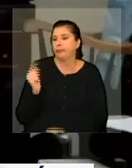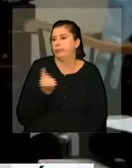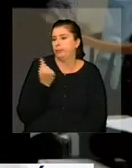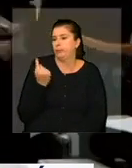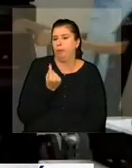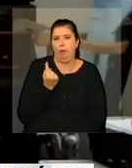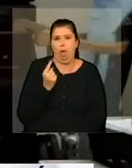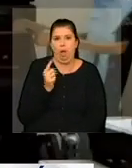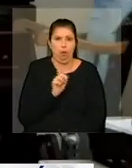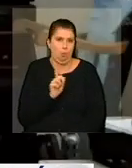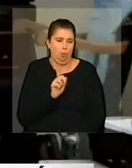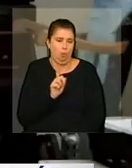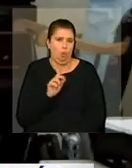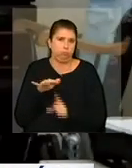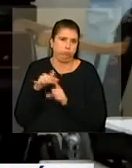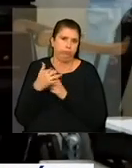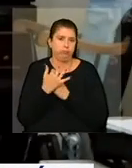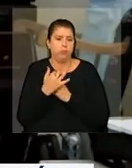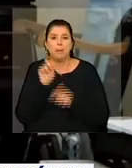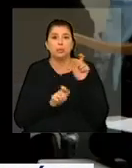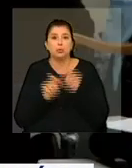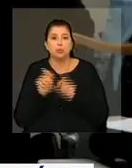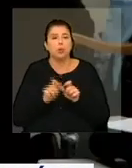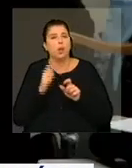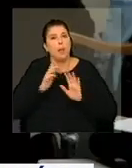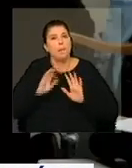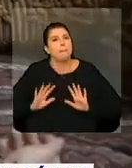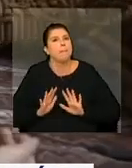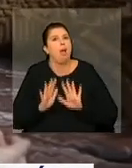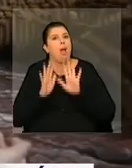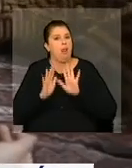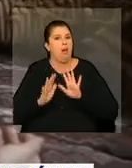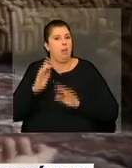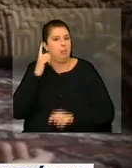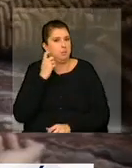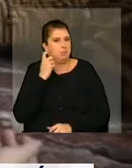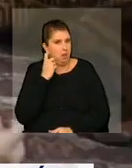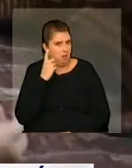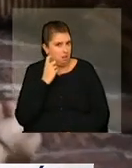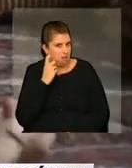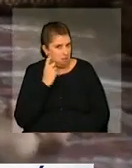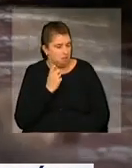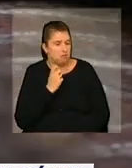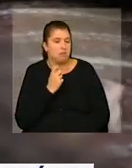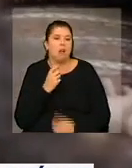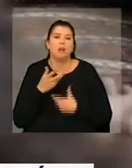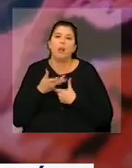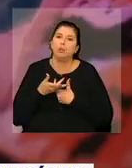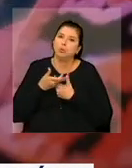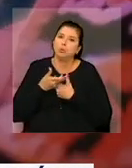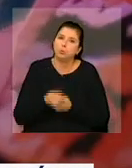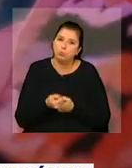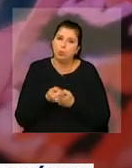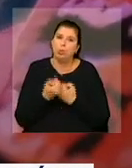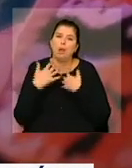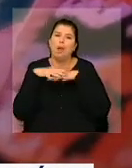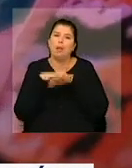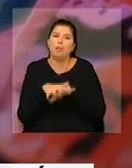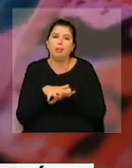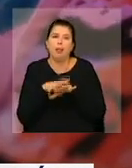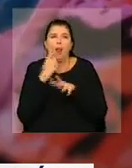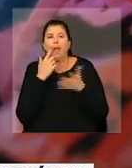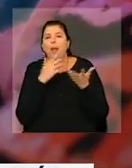un contexto. A las personas se las prepara para la experiencia, se las contiene durante la experiencia, se les ayuda a integrar lo que sucedió en la